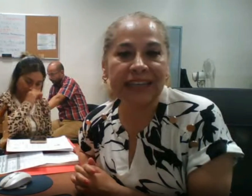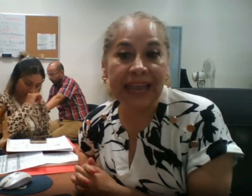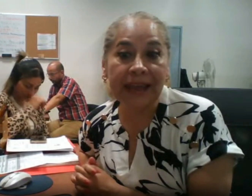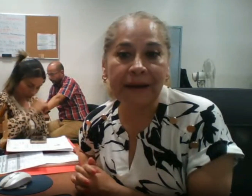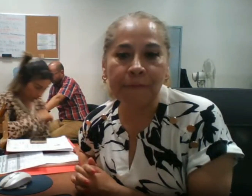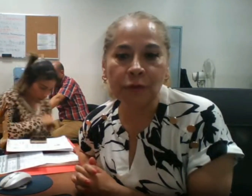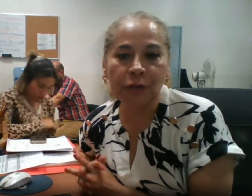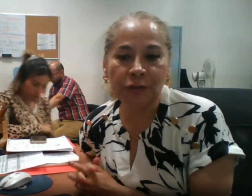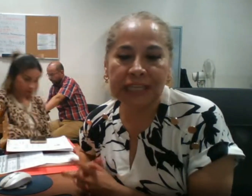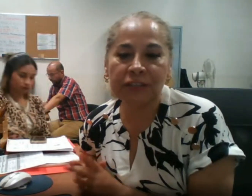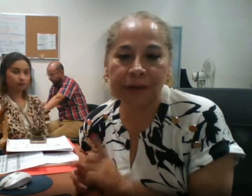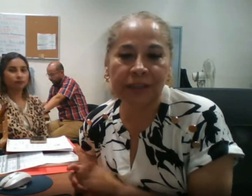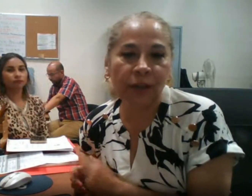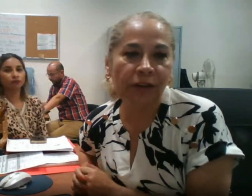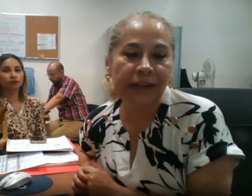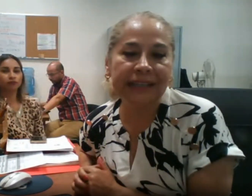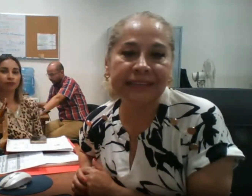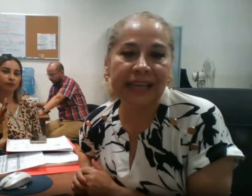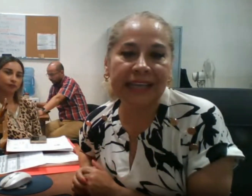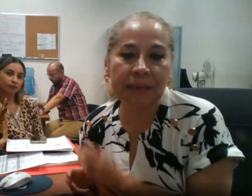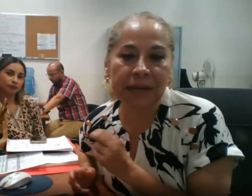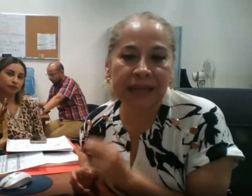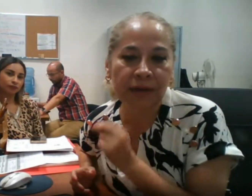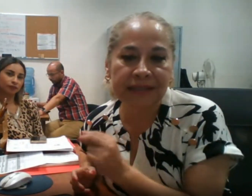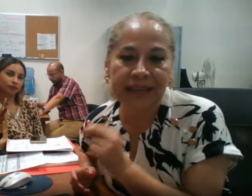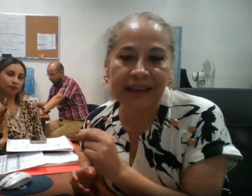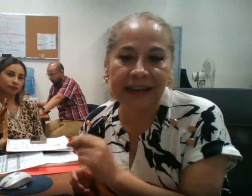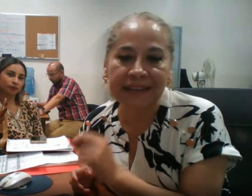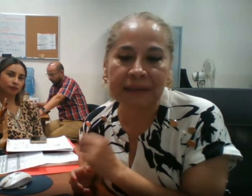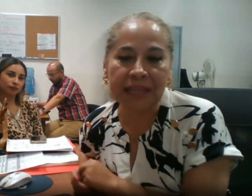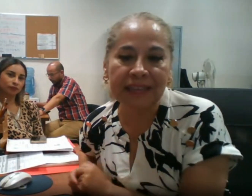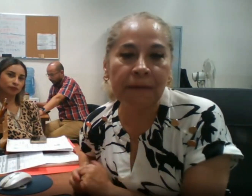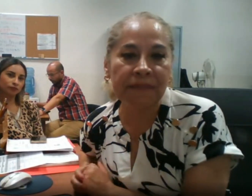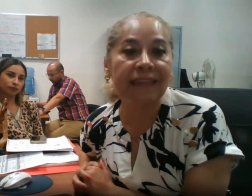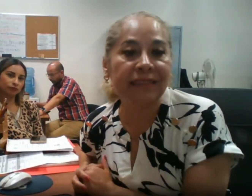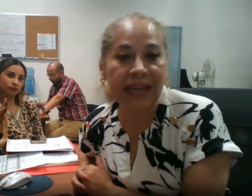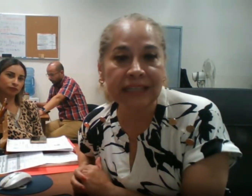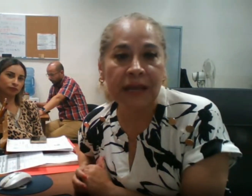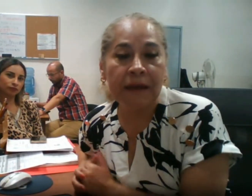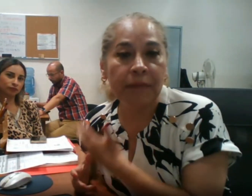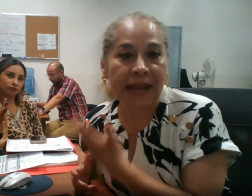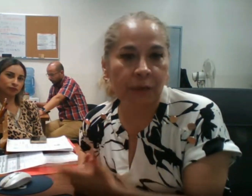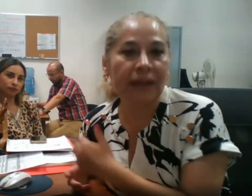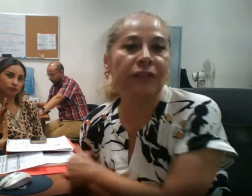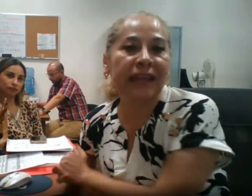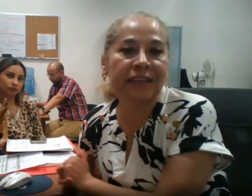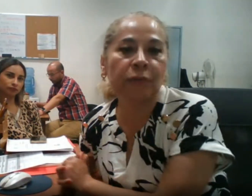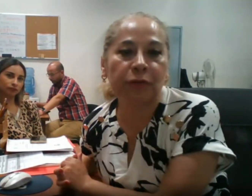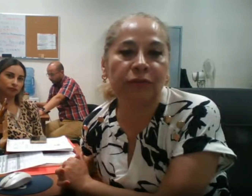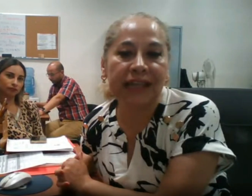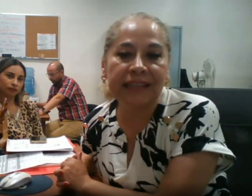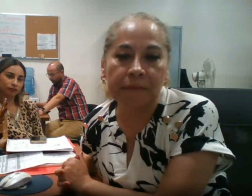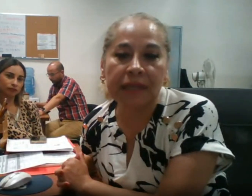pues llegue a muchos y sobre todo que siembre esa semillita de interés para que cuando tengan